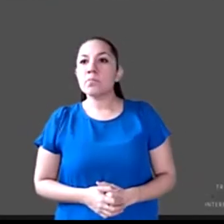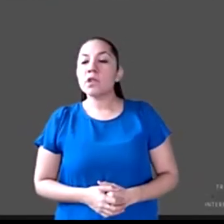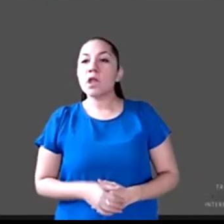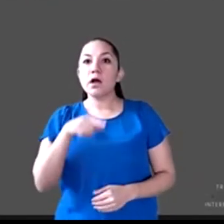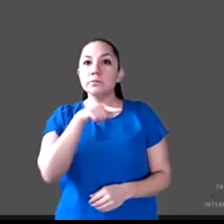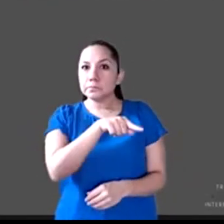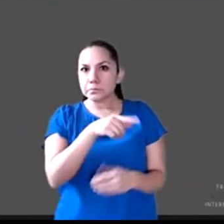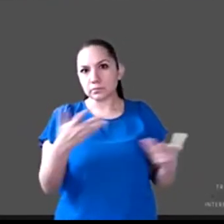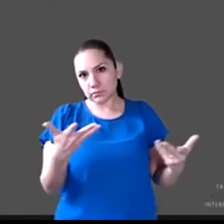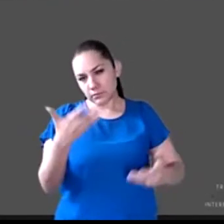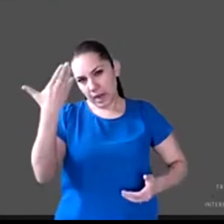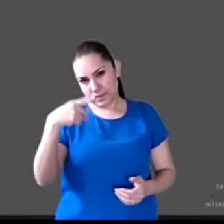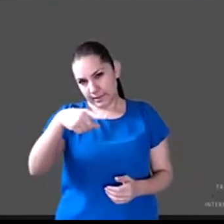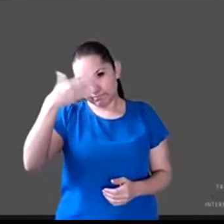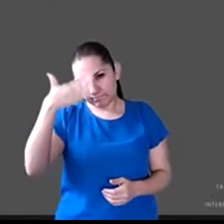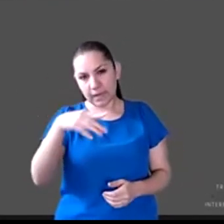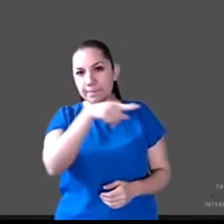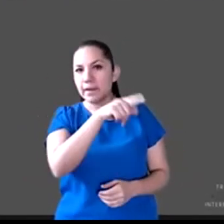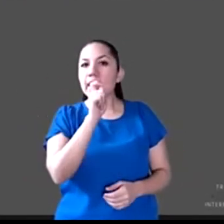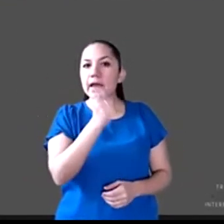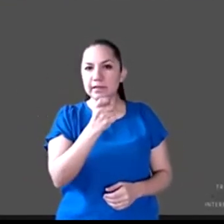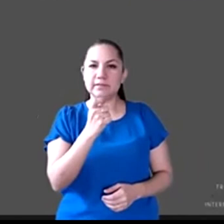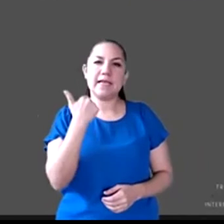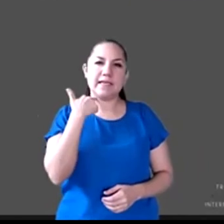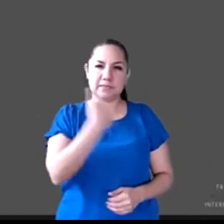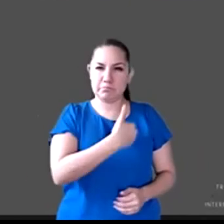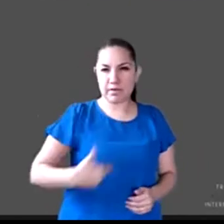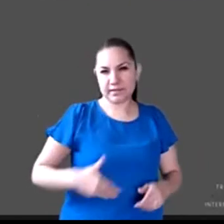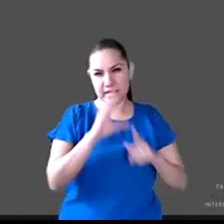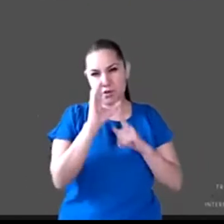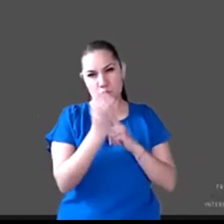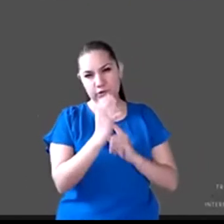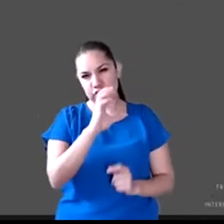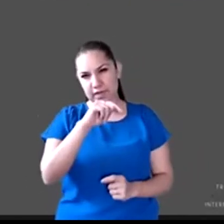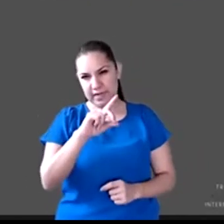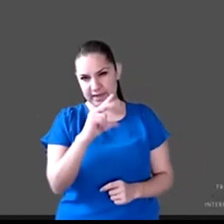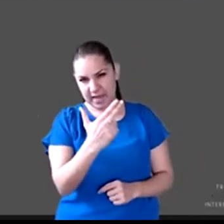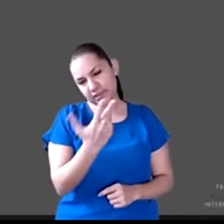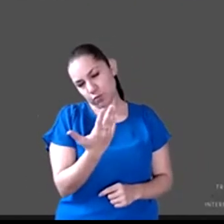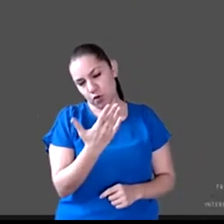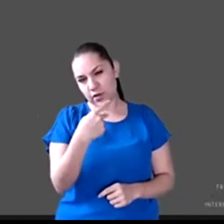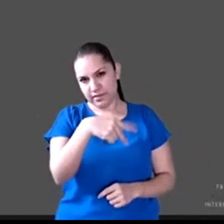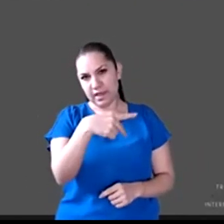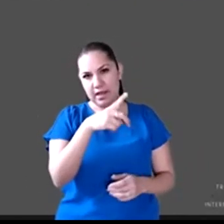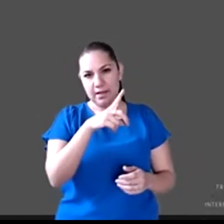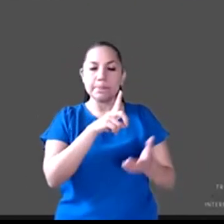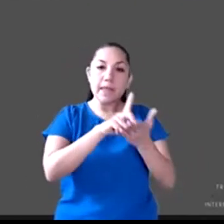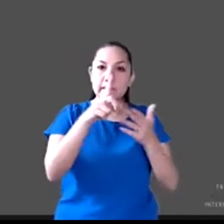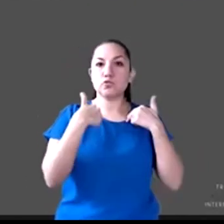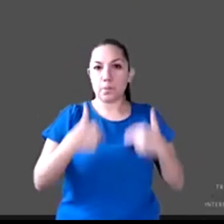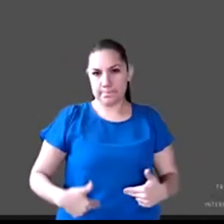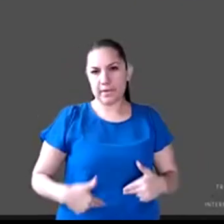ustedes saben, presidente de la Comisión de Derechos Humanos de la Ciudad de México, bueno, del Distrito Federal entonces,